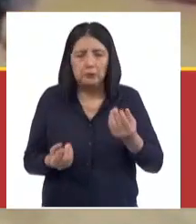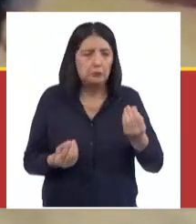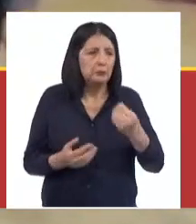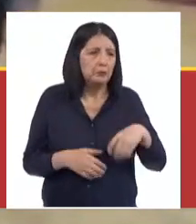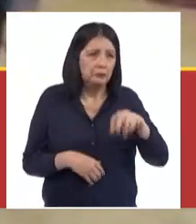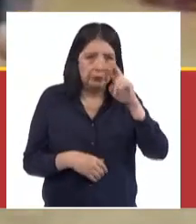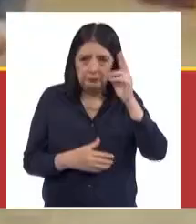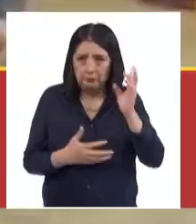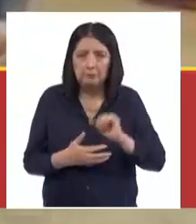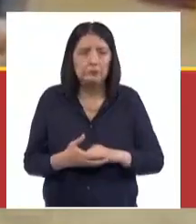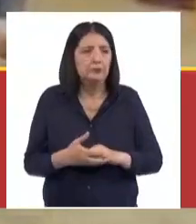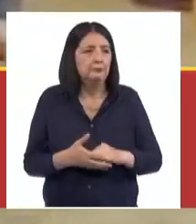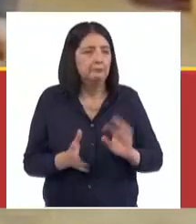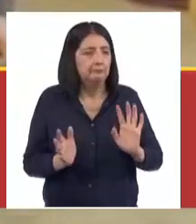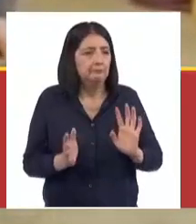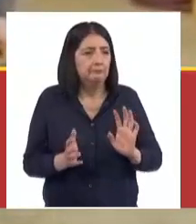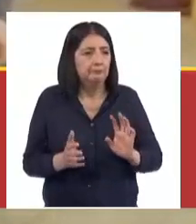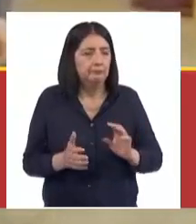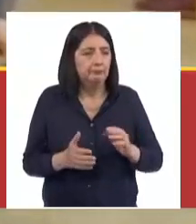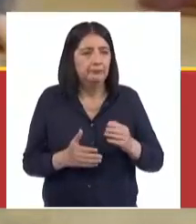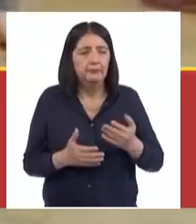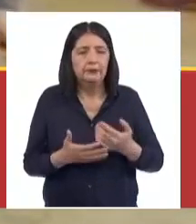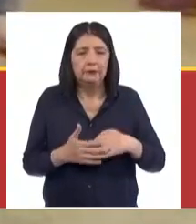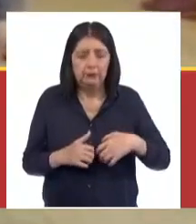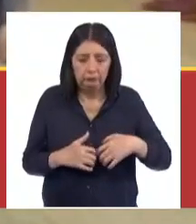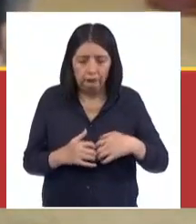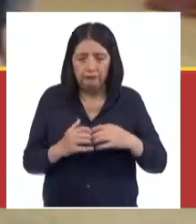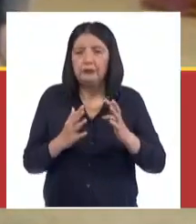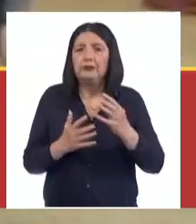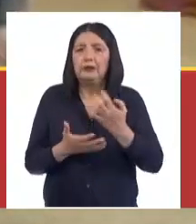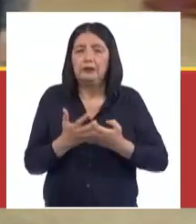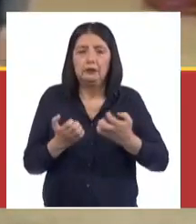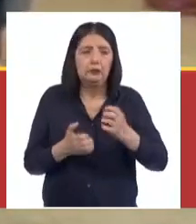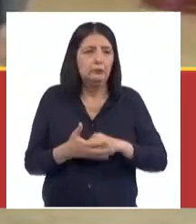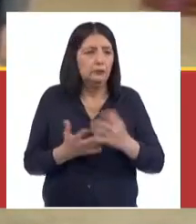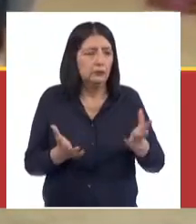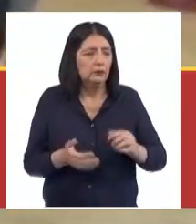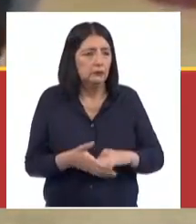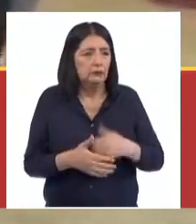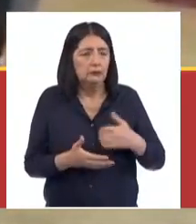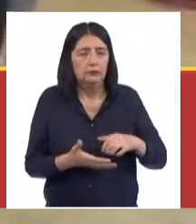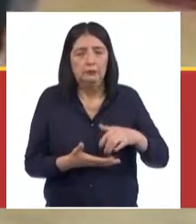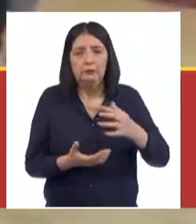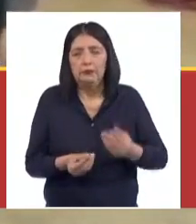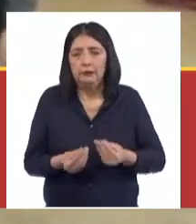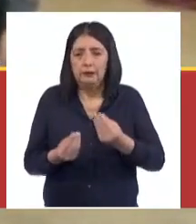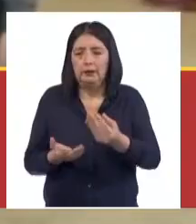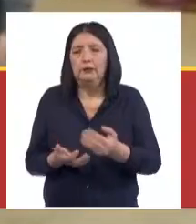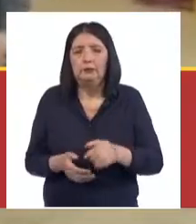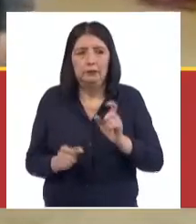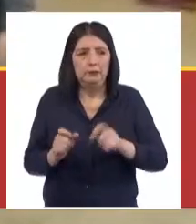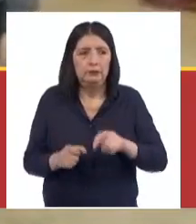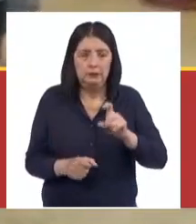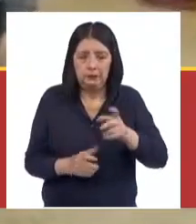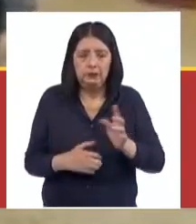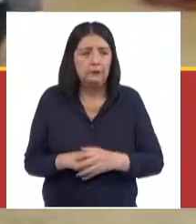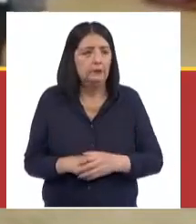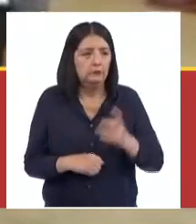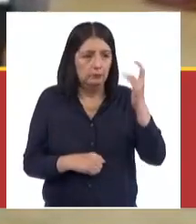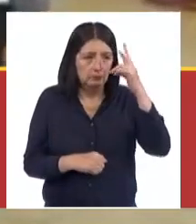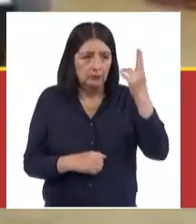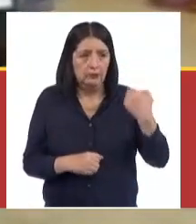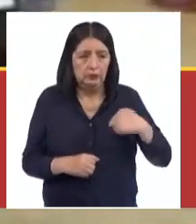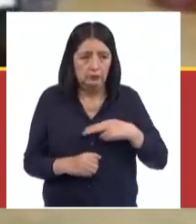la patria. Redistribuimos la economía del país, recuperemos su riqueza para darle a los más necesitados. Por